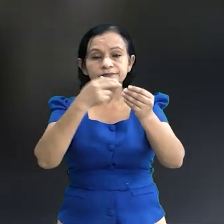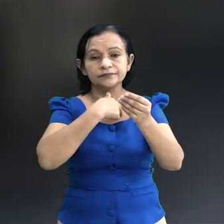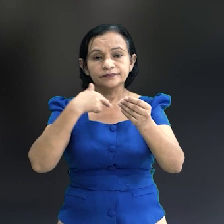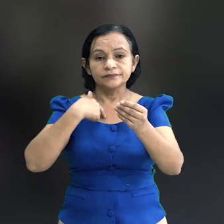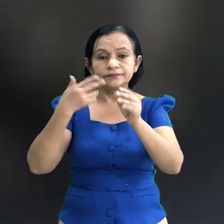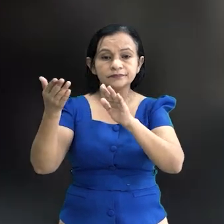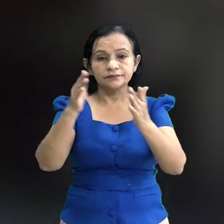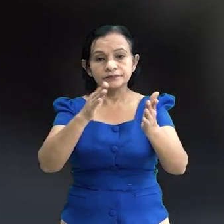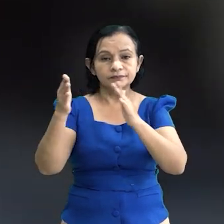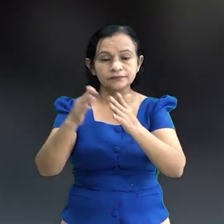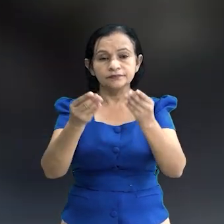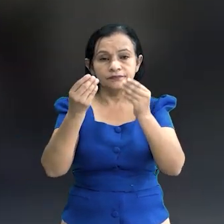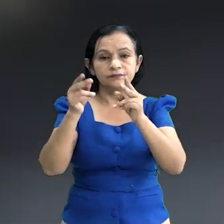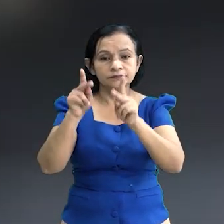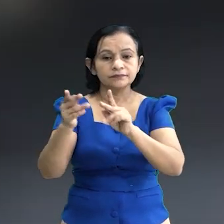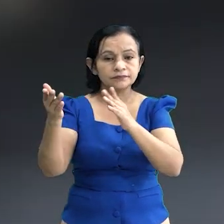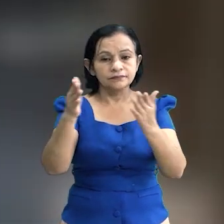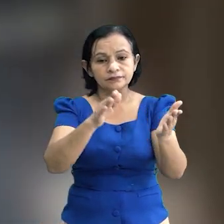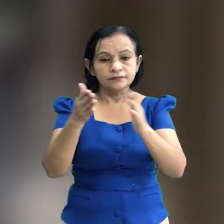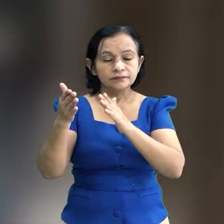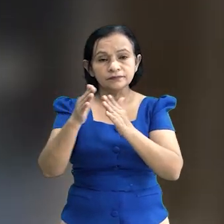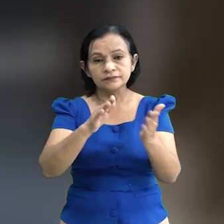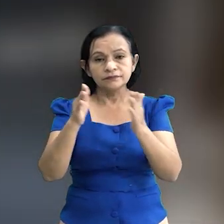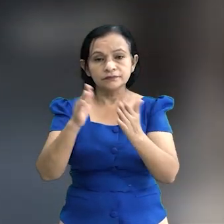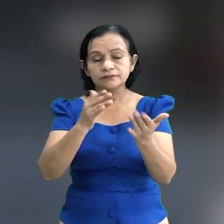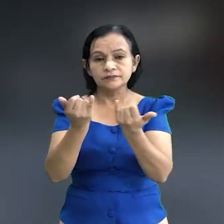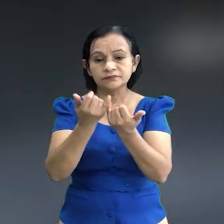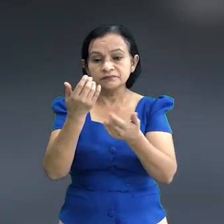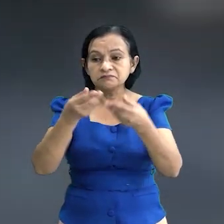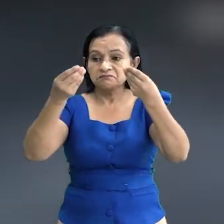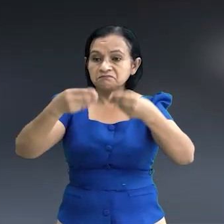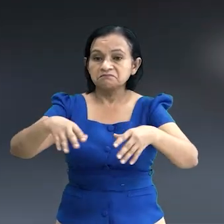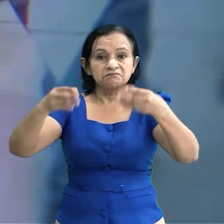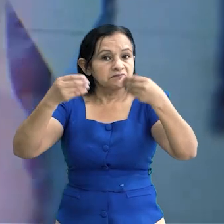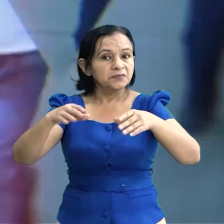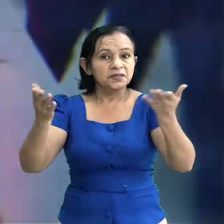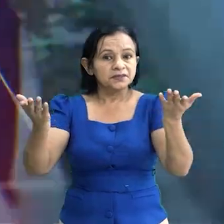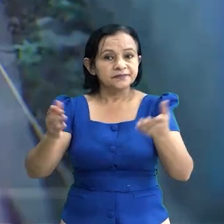provocaron la muerte de miles de personas y muchas de ellas quedaron desaparecidas.